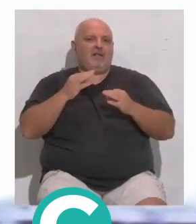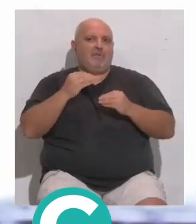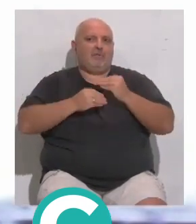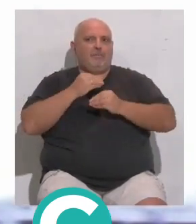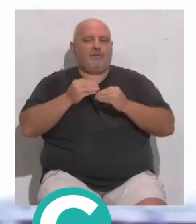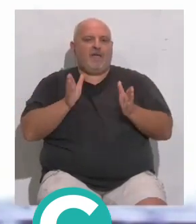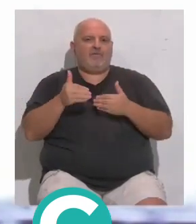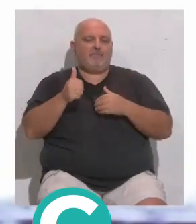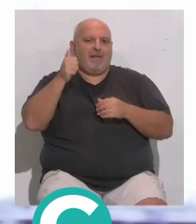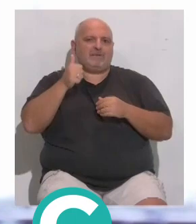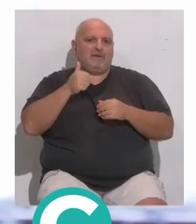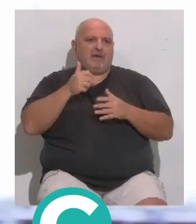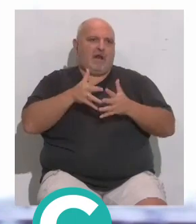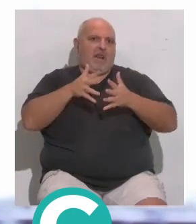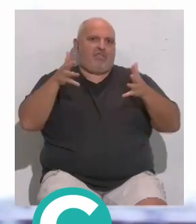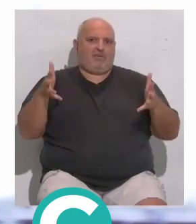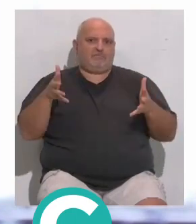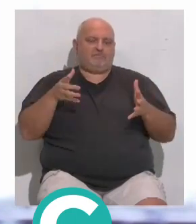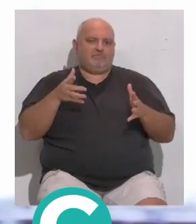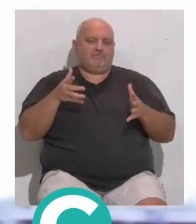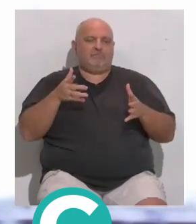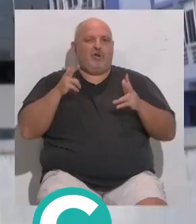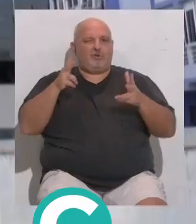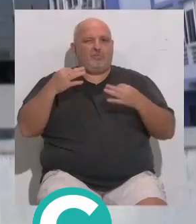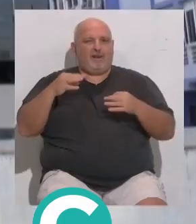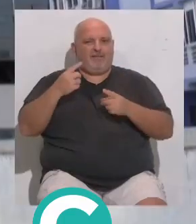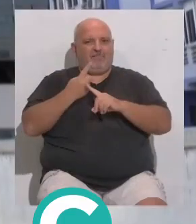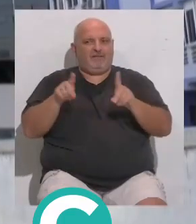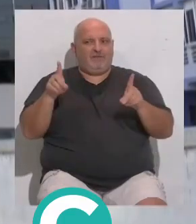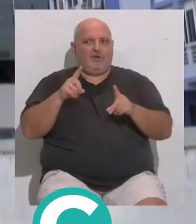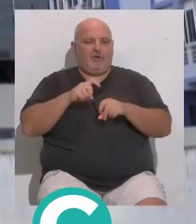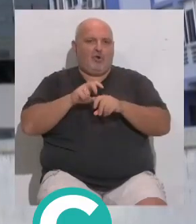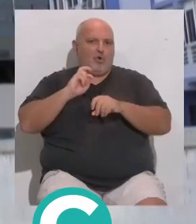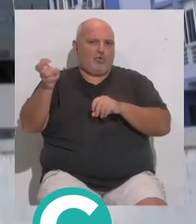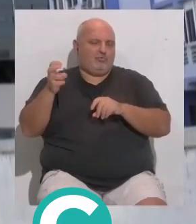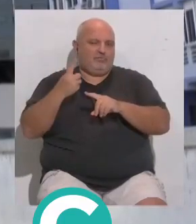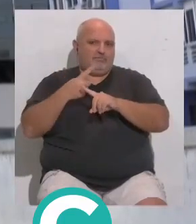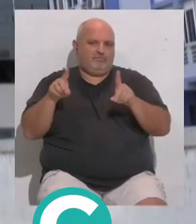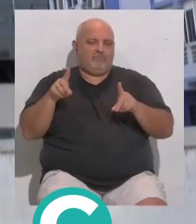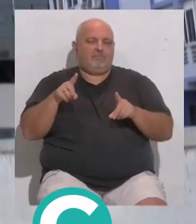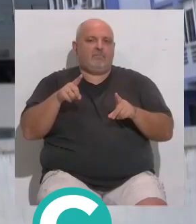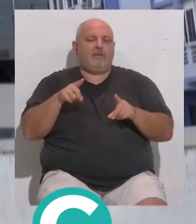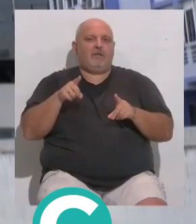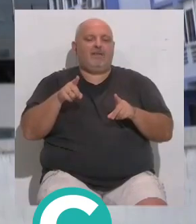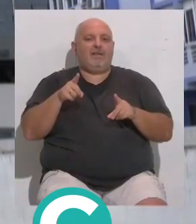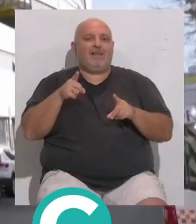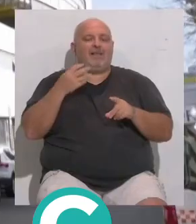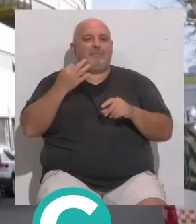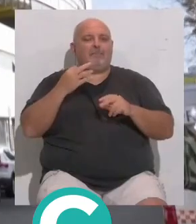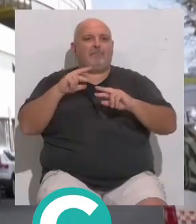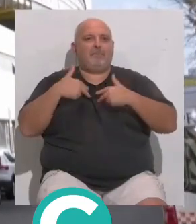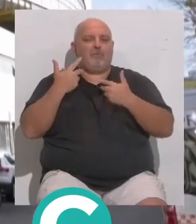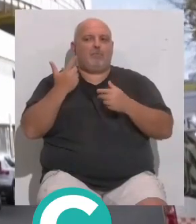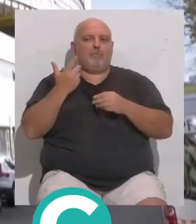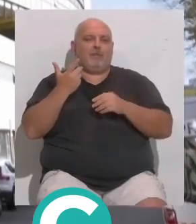tener unas habitaciones mucho más grandes de lo que es un hotel normal, de lo que es cualquier hotel de competencia que tendremos en Cádiz, y esto nos permite